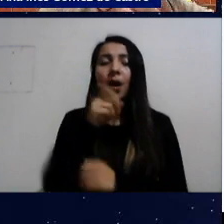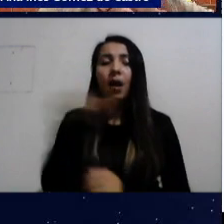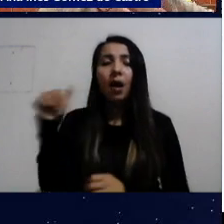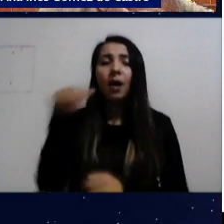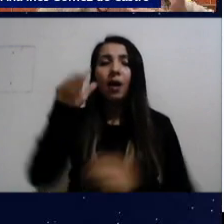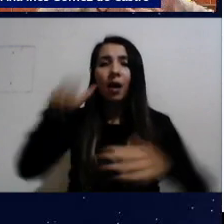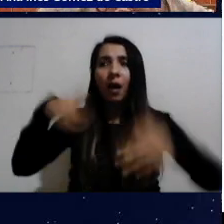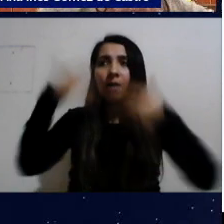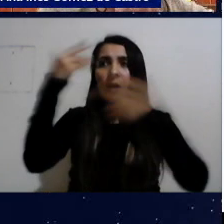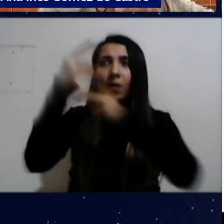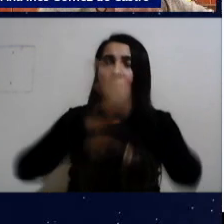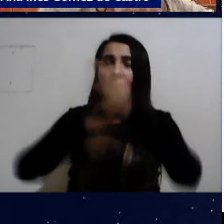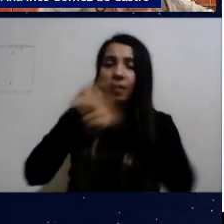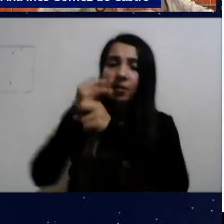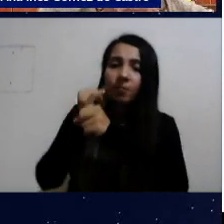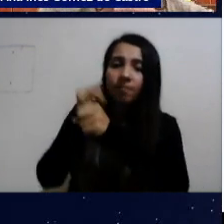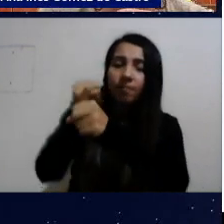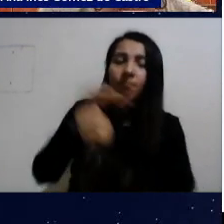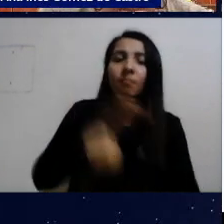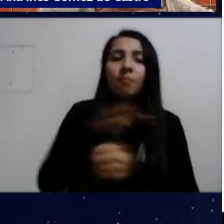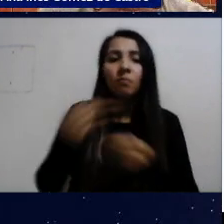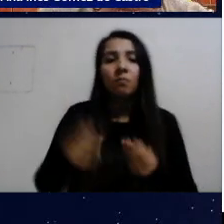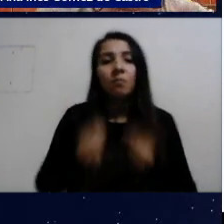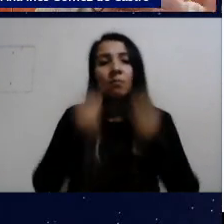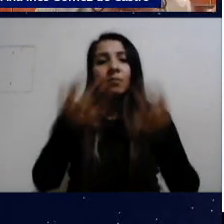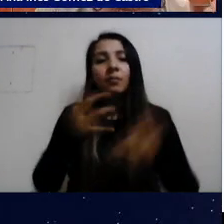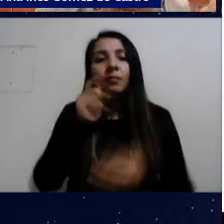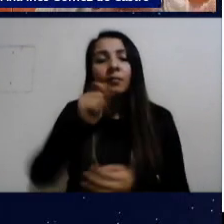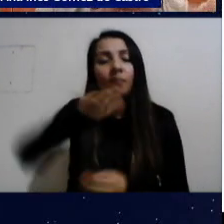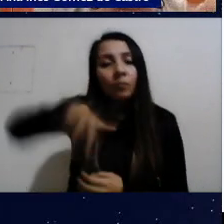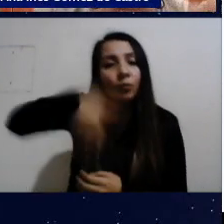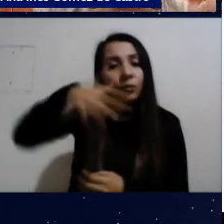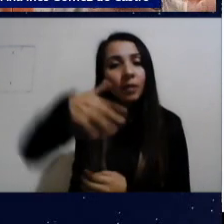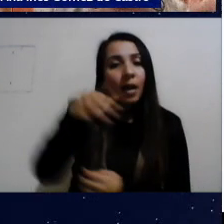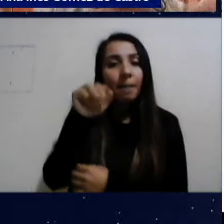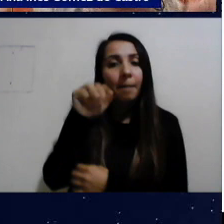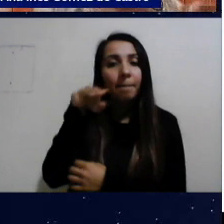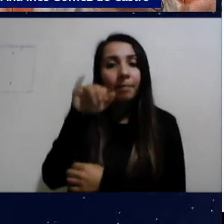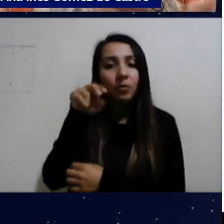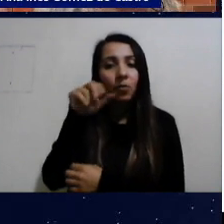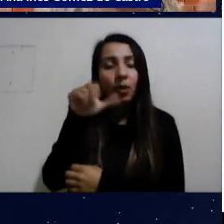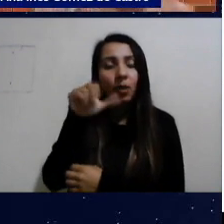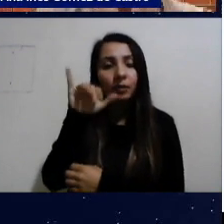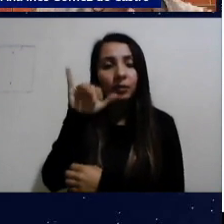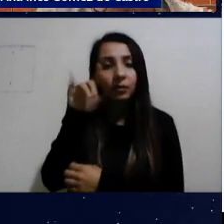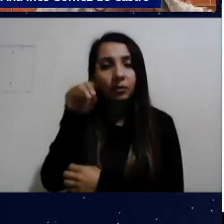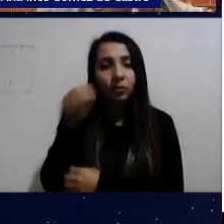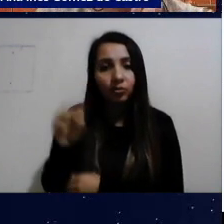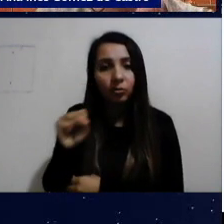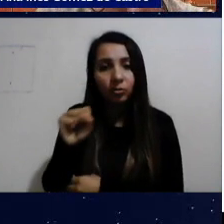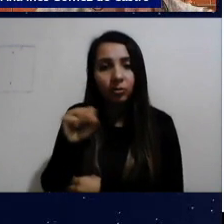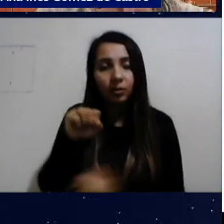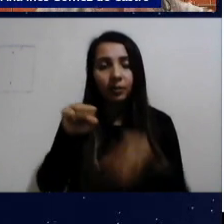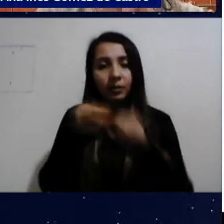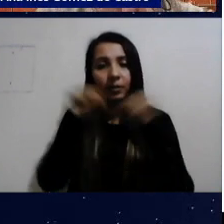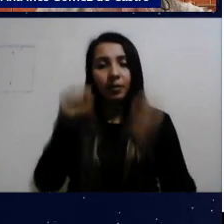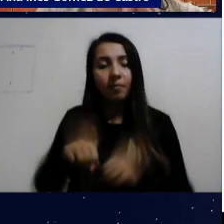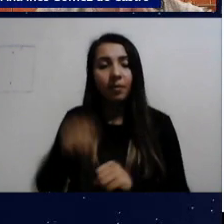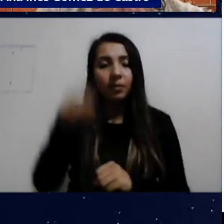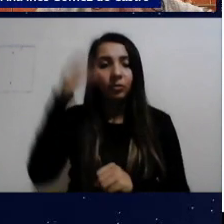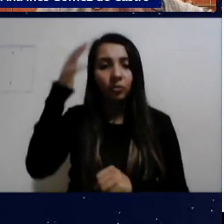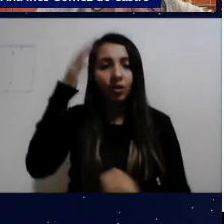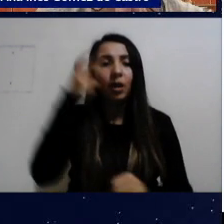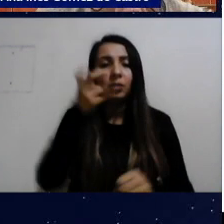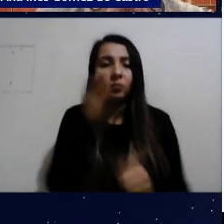Uno sería la búsqueda de aminoácidos en las misiones de exploración del sistema solar, que es lo que se está haciendo ahora. La